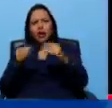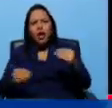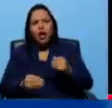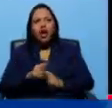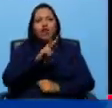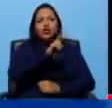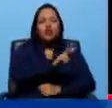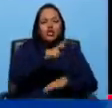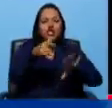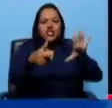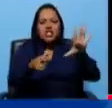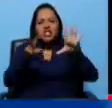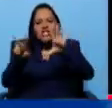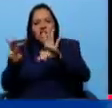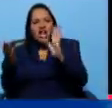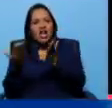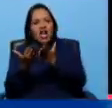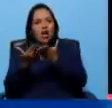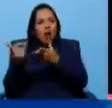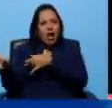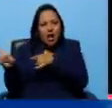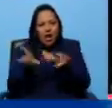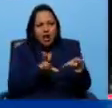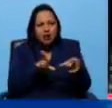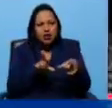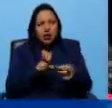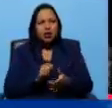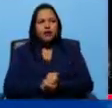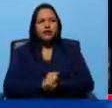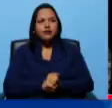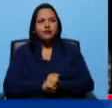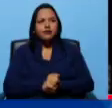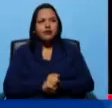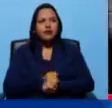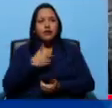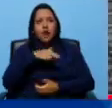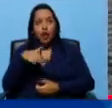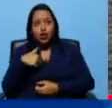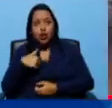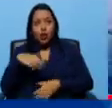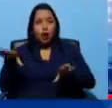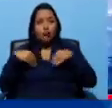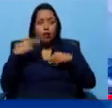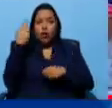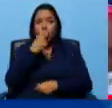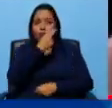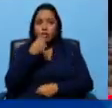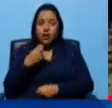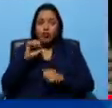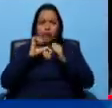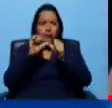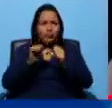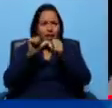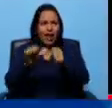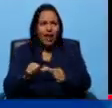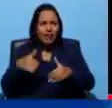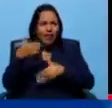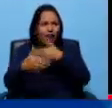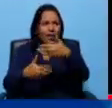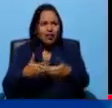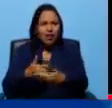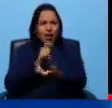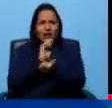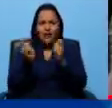de 267 colegios que han venido nosotros asumiendo el compromiso para seguir avanzando en